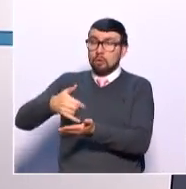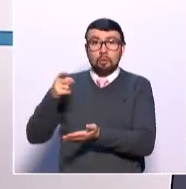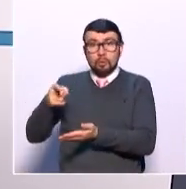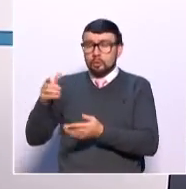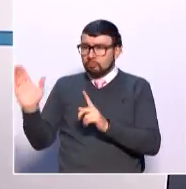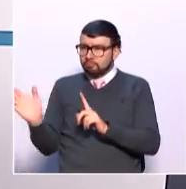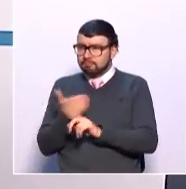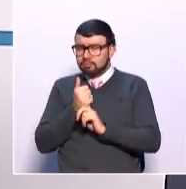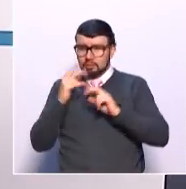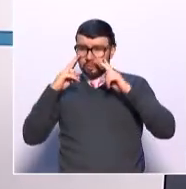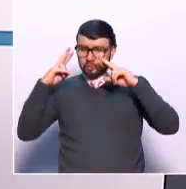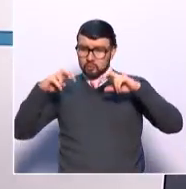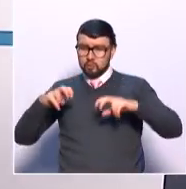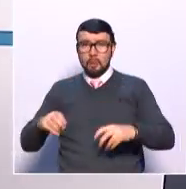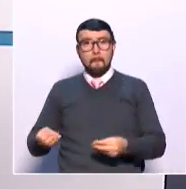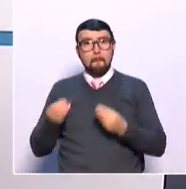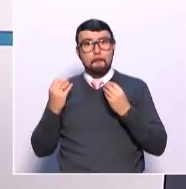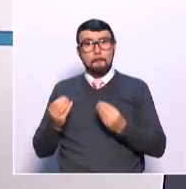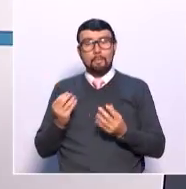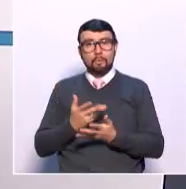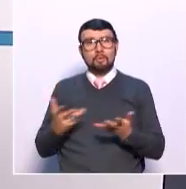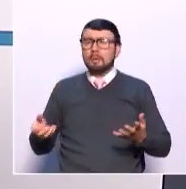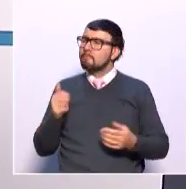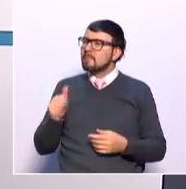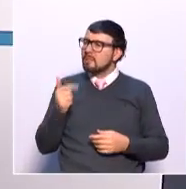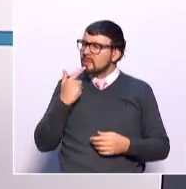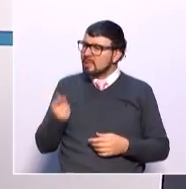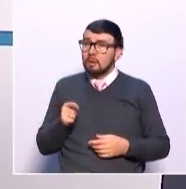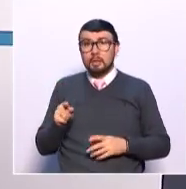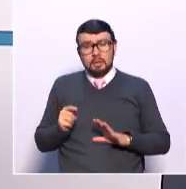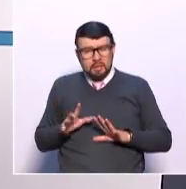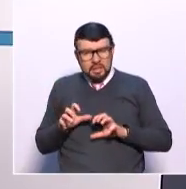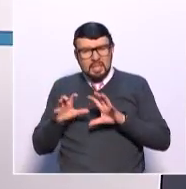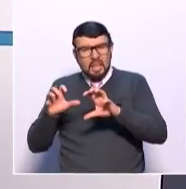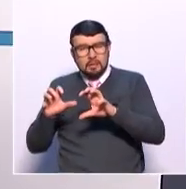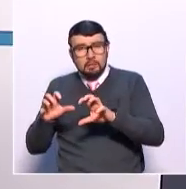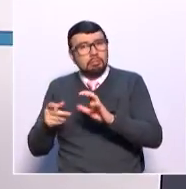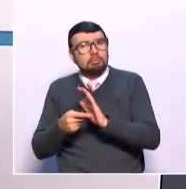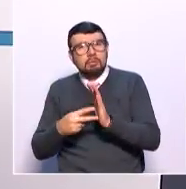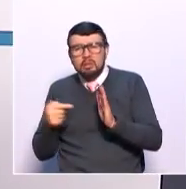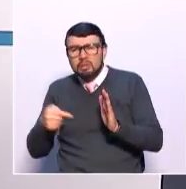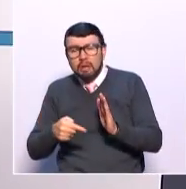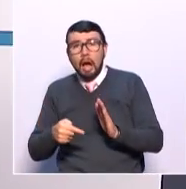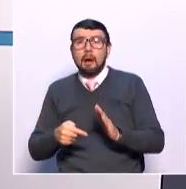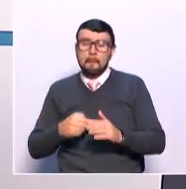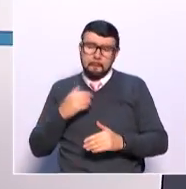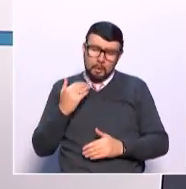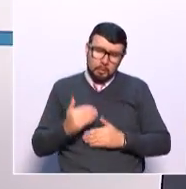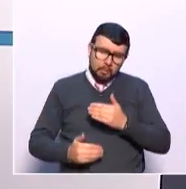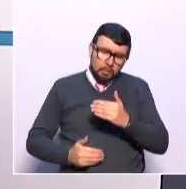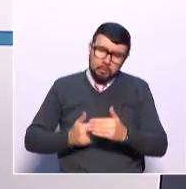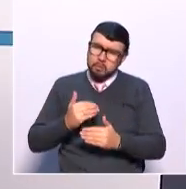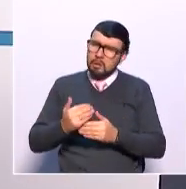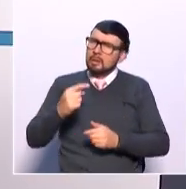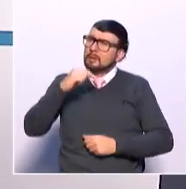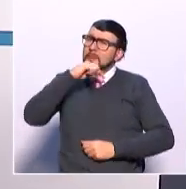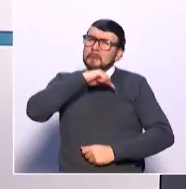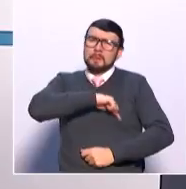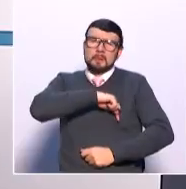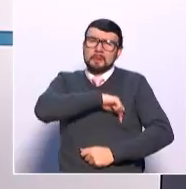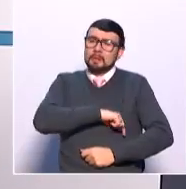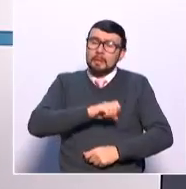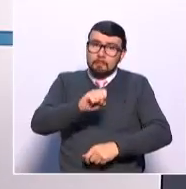descubridor de muchas cosas entonces él decía un cáncer es un proceso muy fuerte profundo emocional